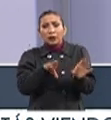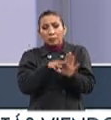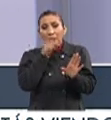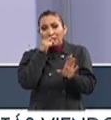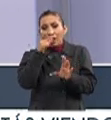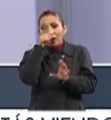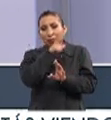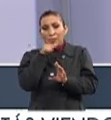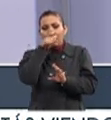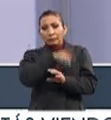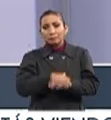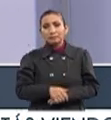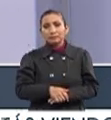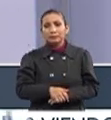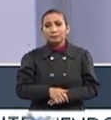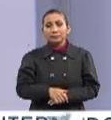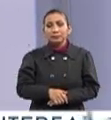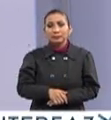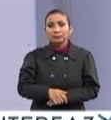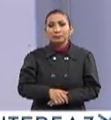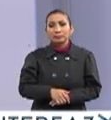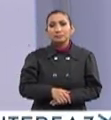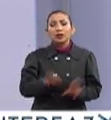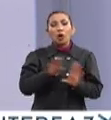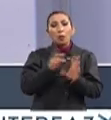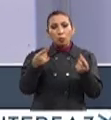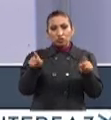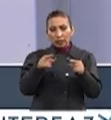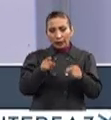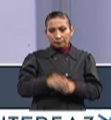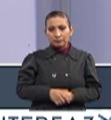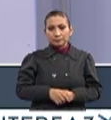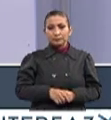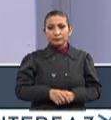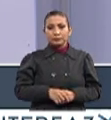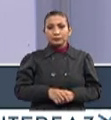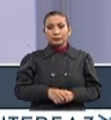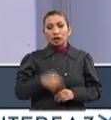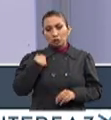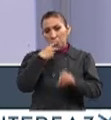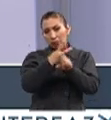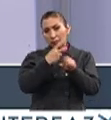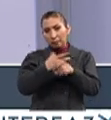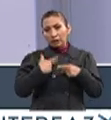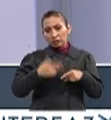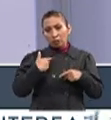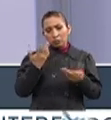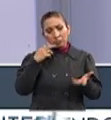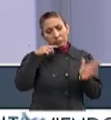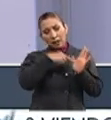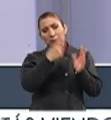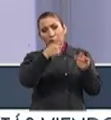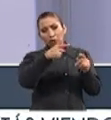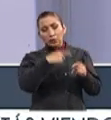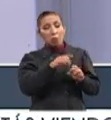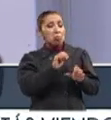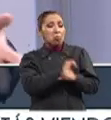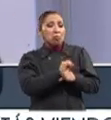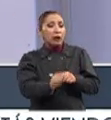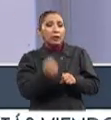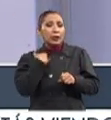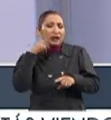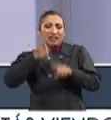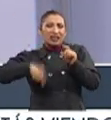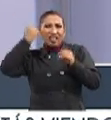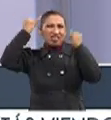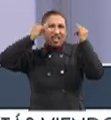lo es el lenguaje, a manera de música. Entonces, yo invito a la gente a que se acerque a mi música, pues simplemente